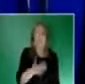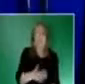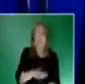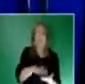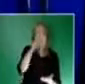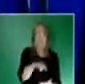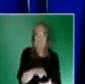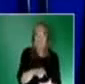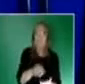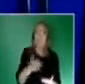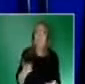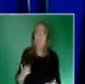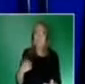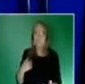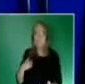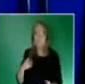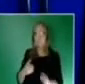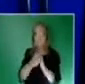y los acuerdos que se hacen